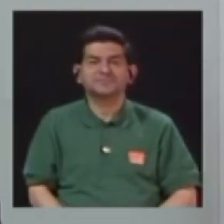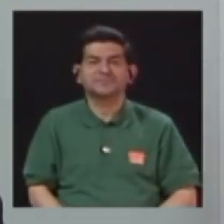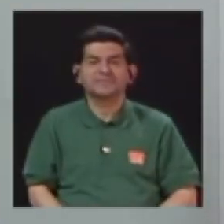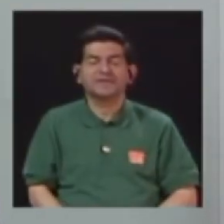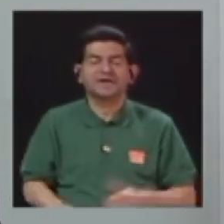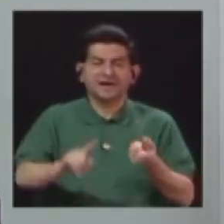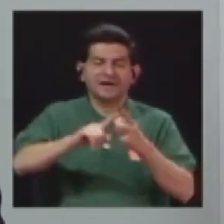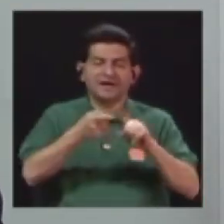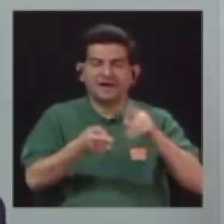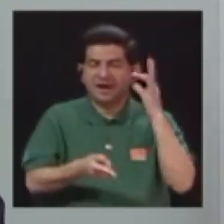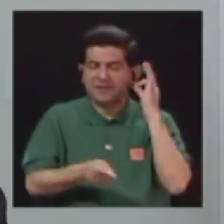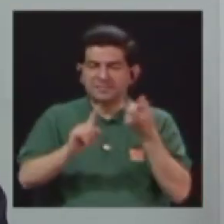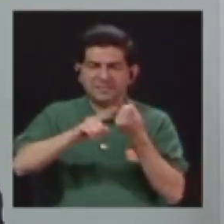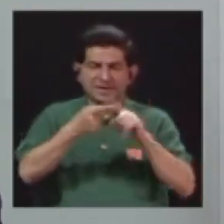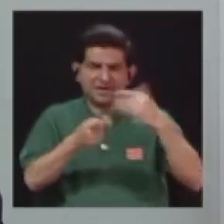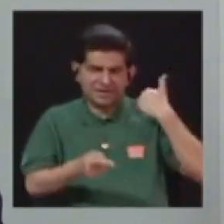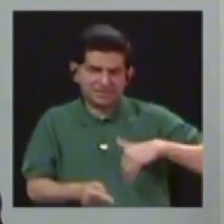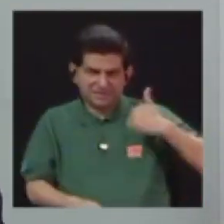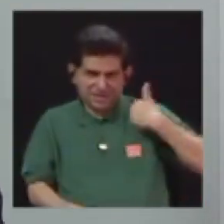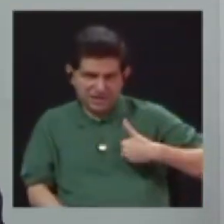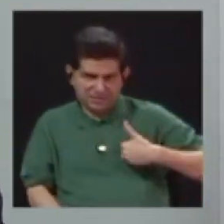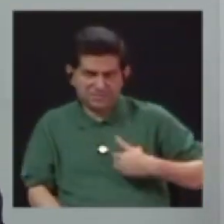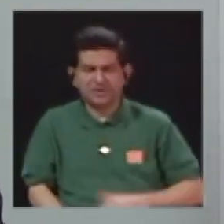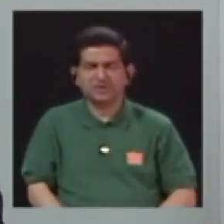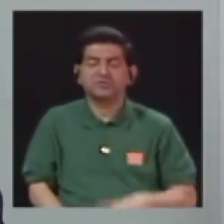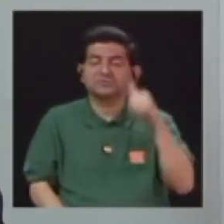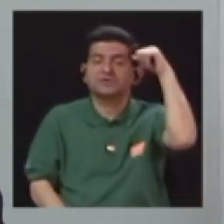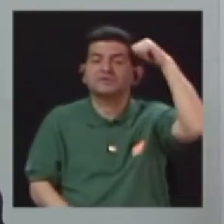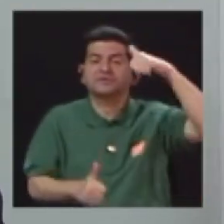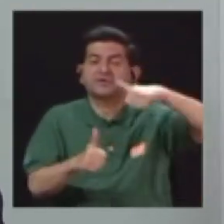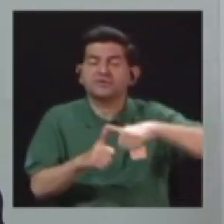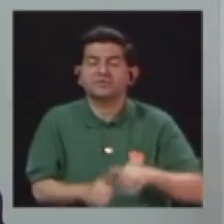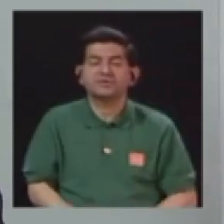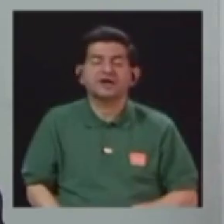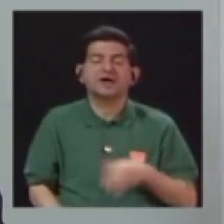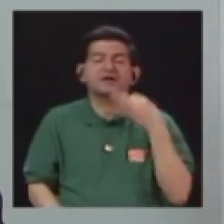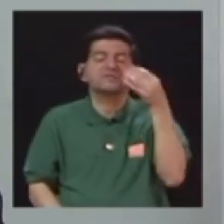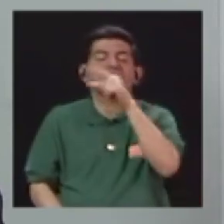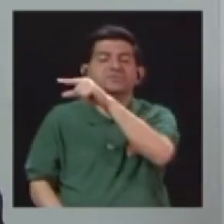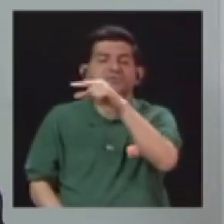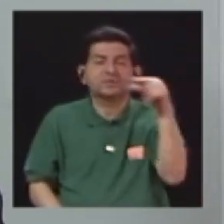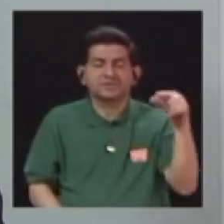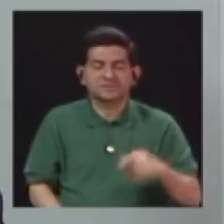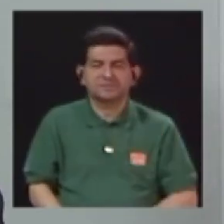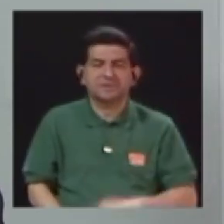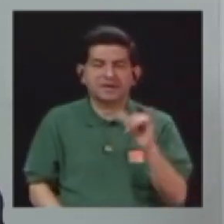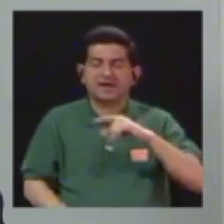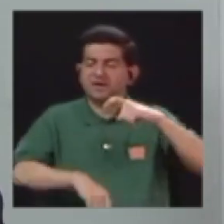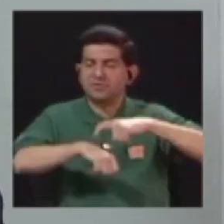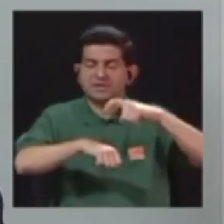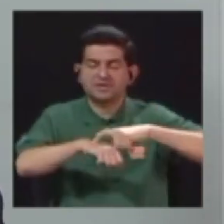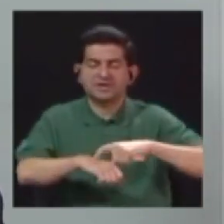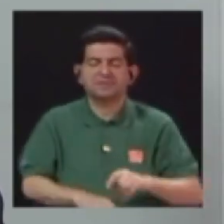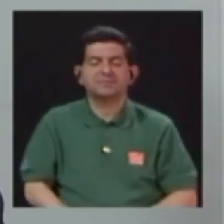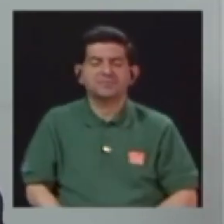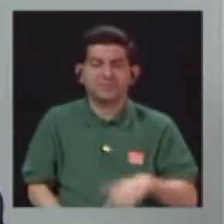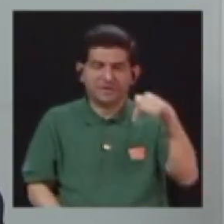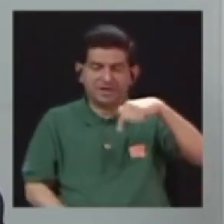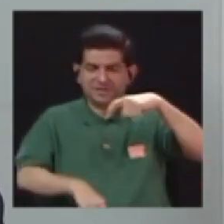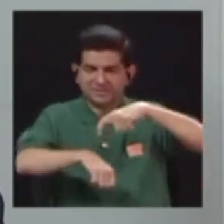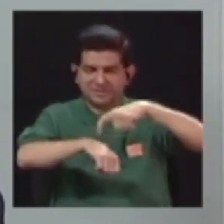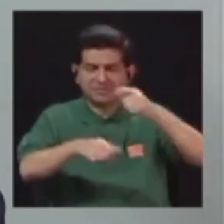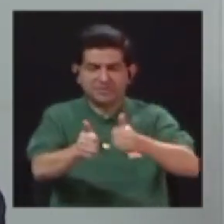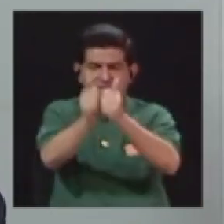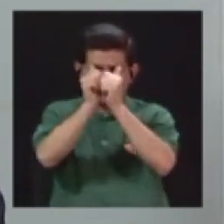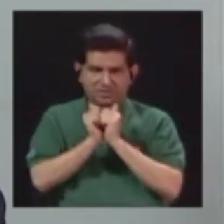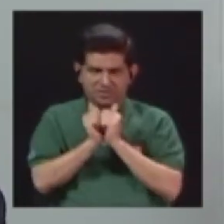las amigas y amigos les recordamos que la semana próxima, en los mismos tiempos y circunstancias que nos han